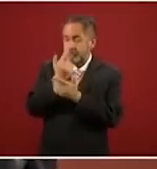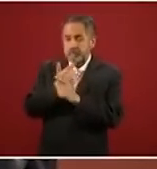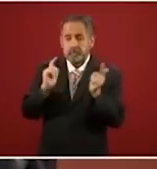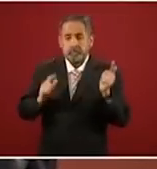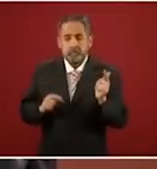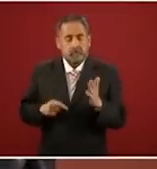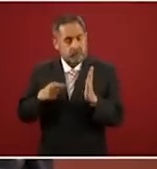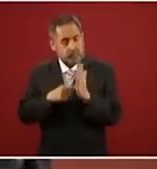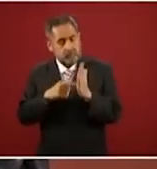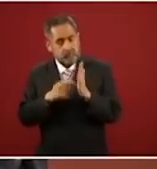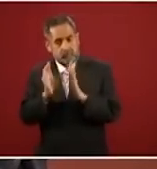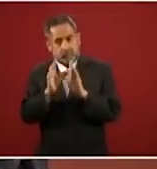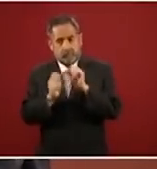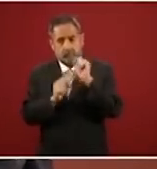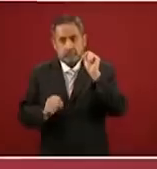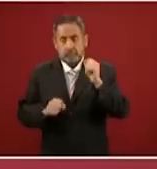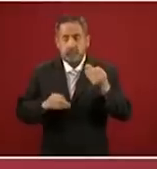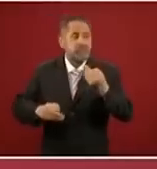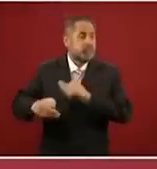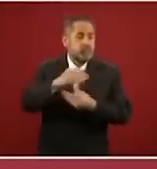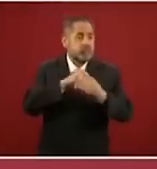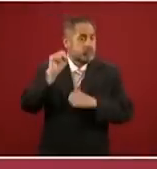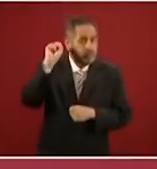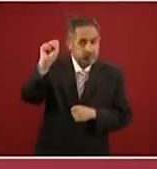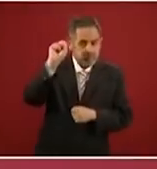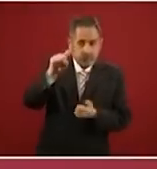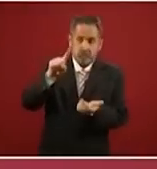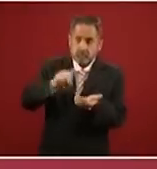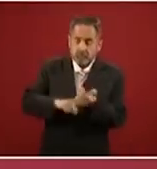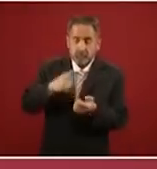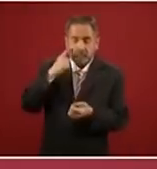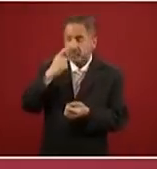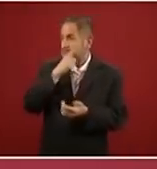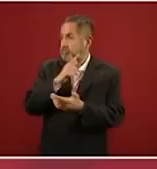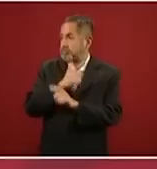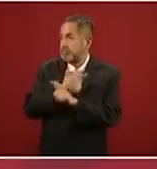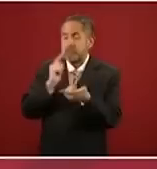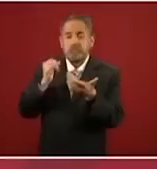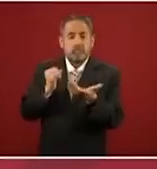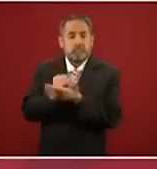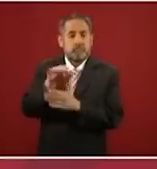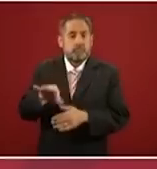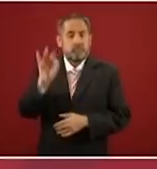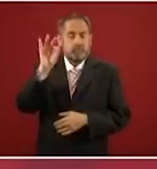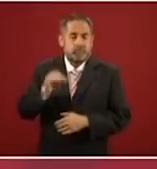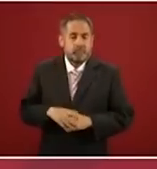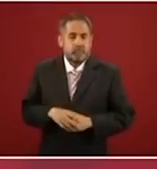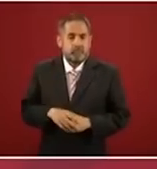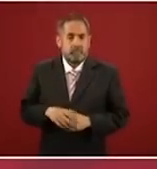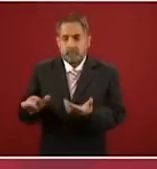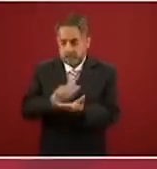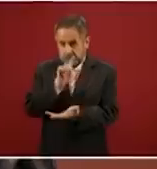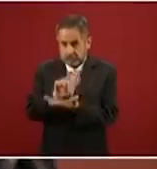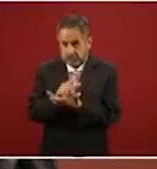establece la democracia sindical la ley laboral